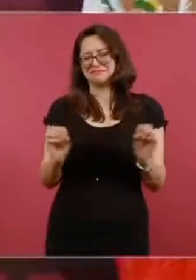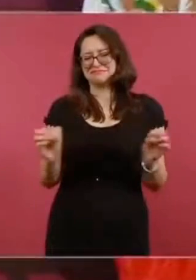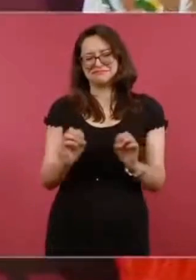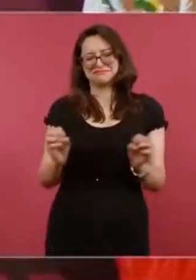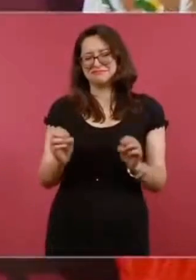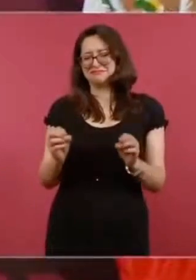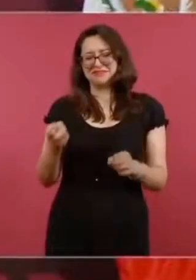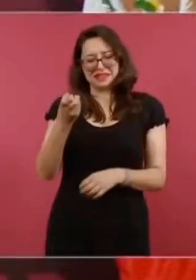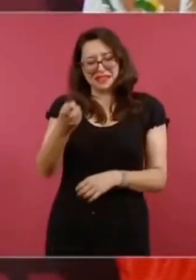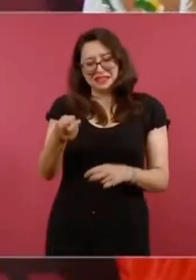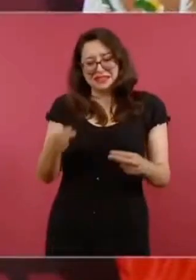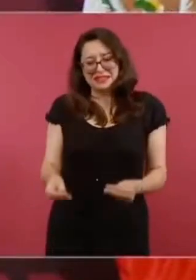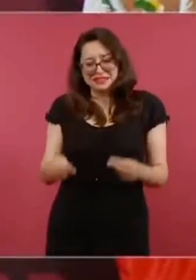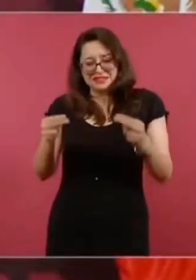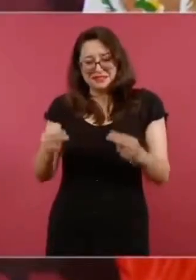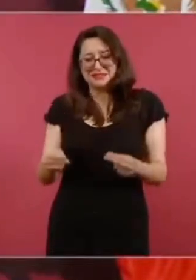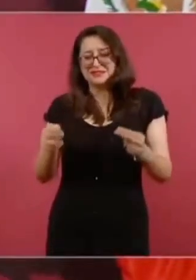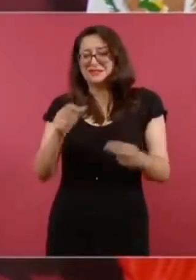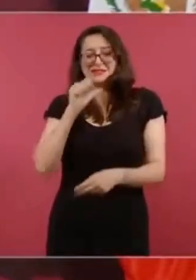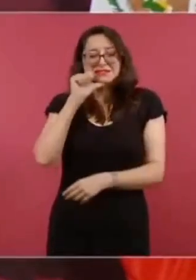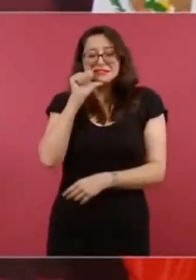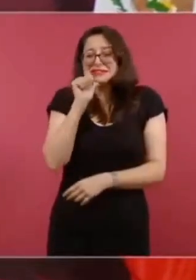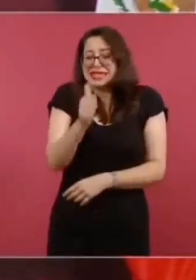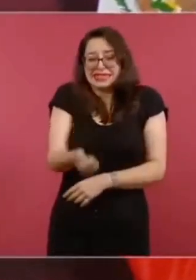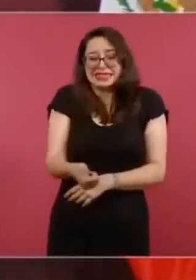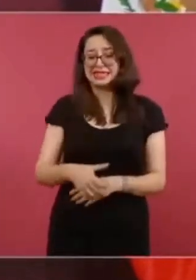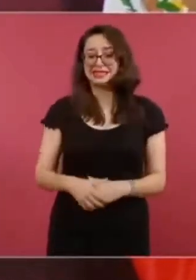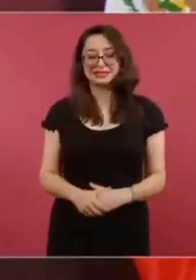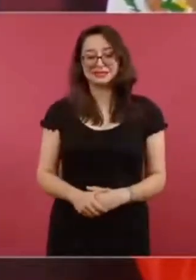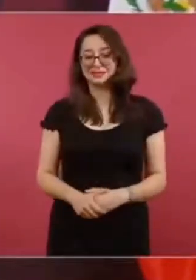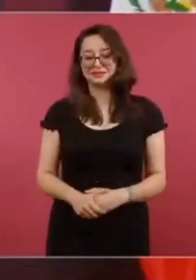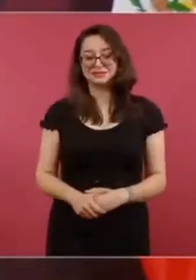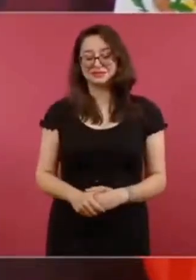absolutamente. Nada. Es que